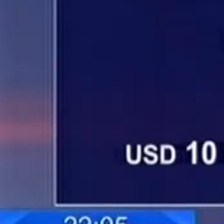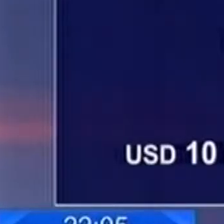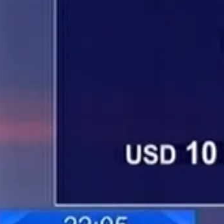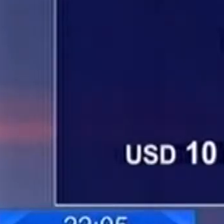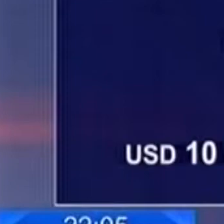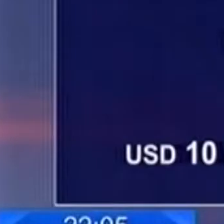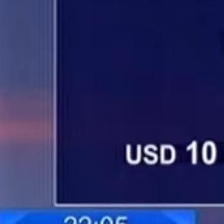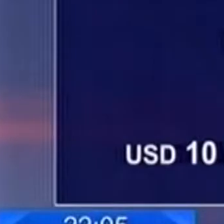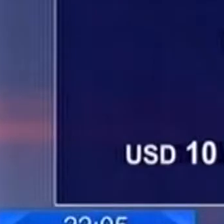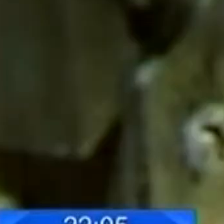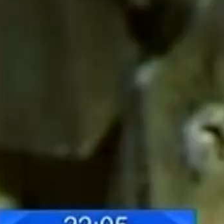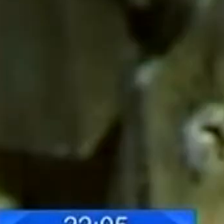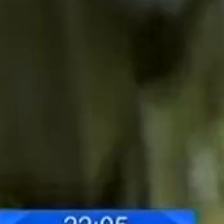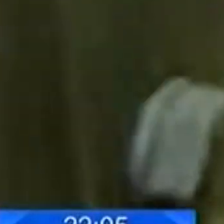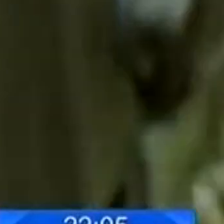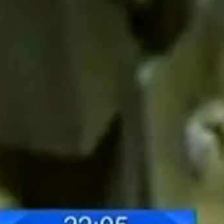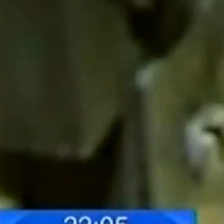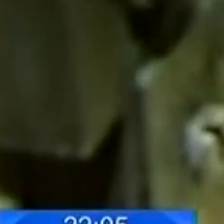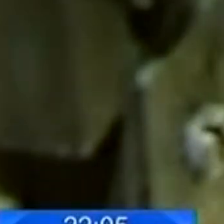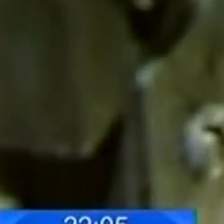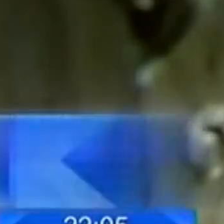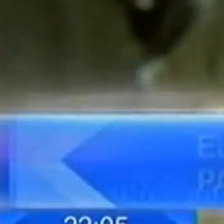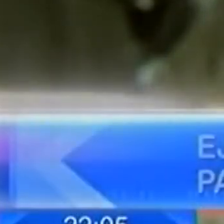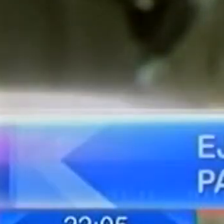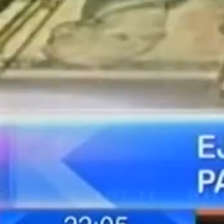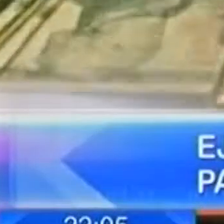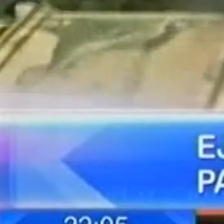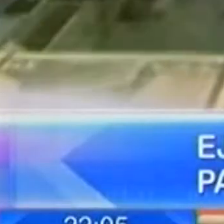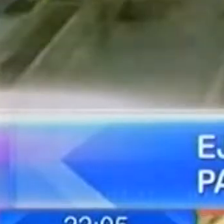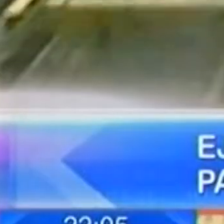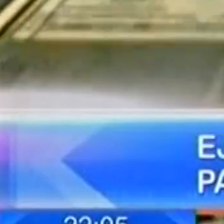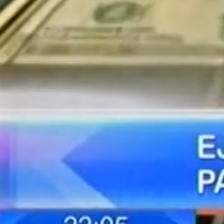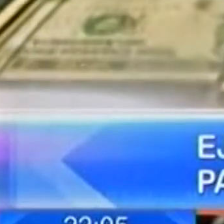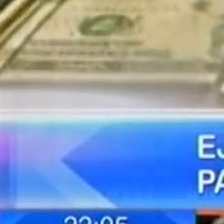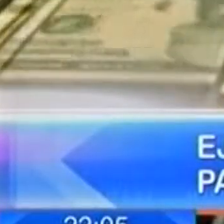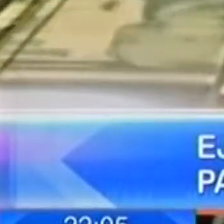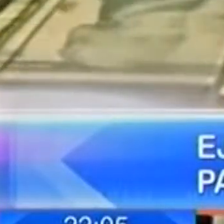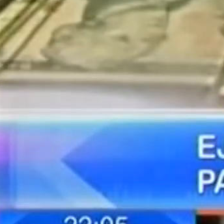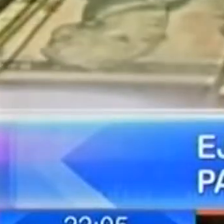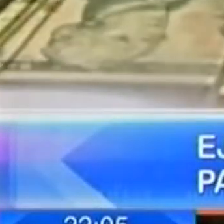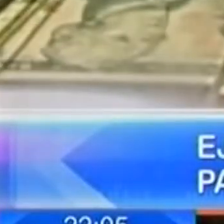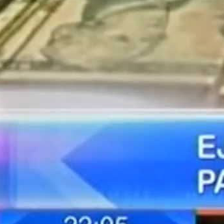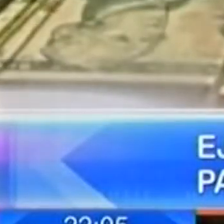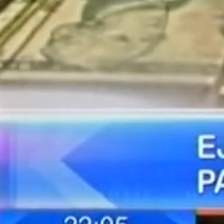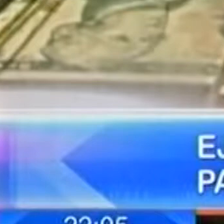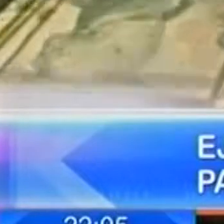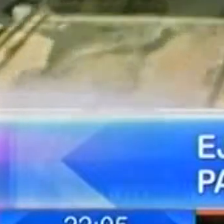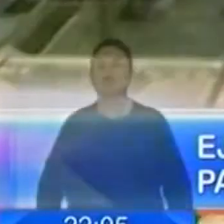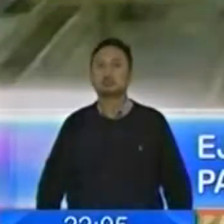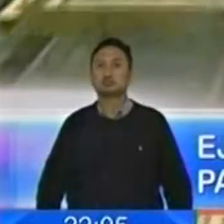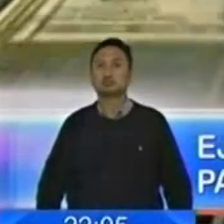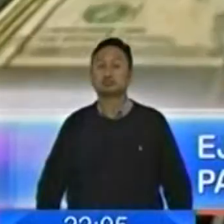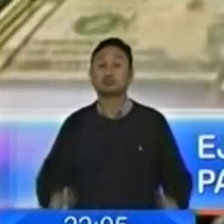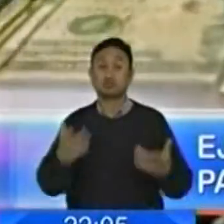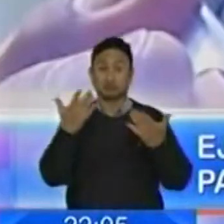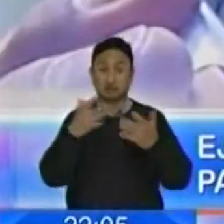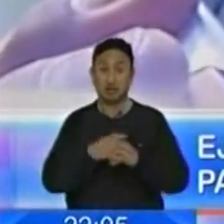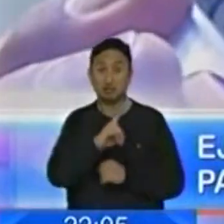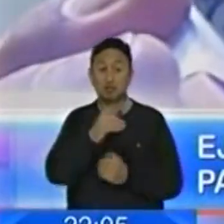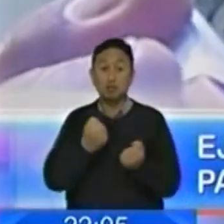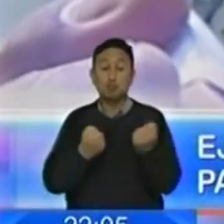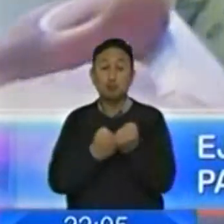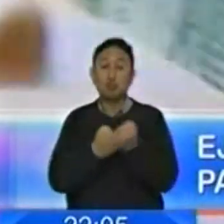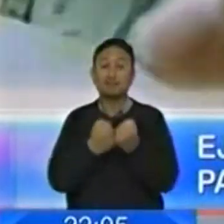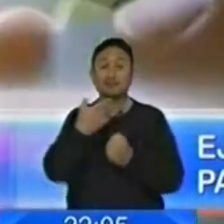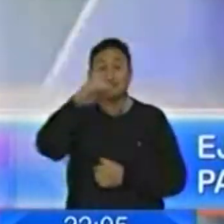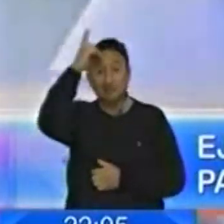los próximos 3 años. De esta manera, el gobierno aspira a recaudar 180 millones anualmente. La medida sería un aporte al hueco fiscal